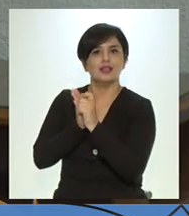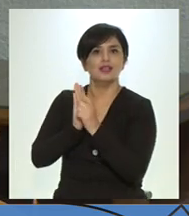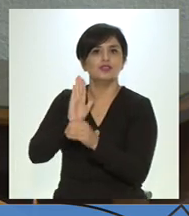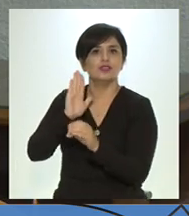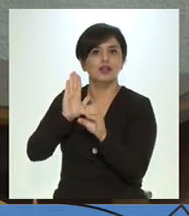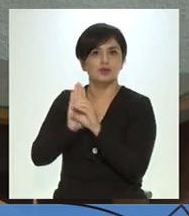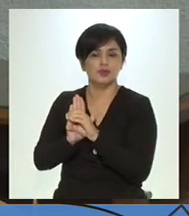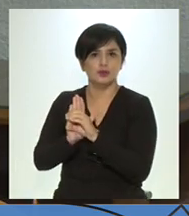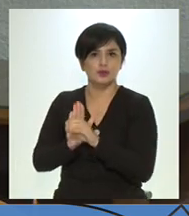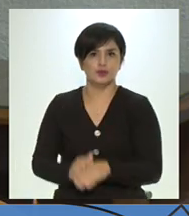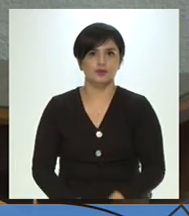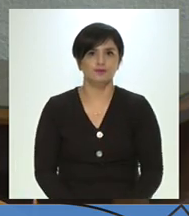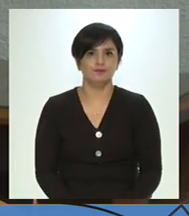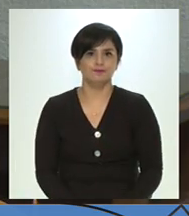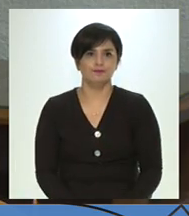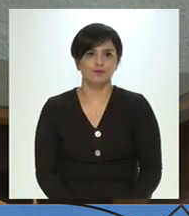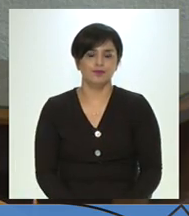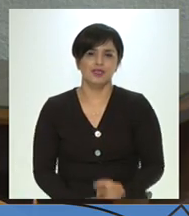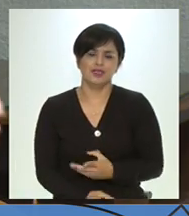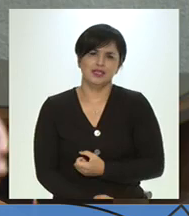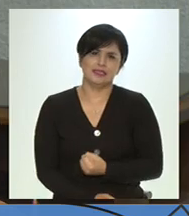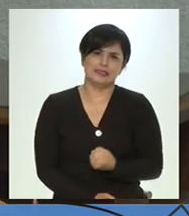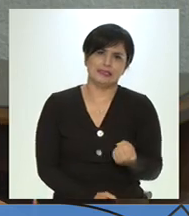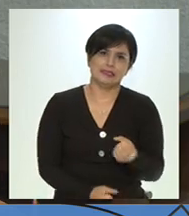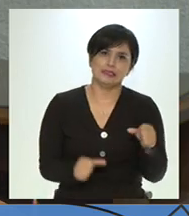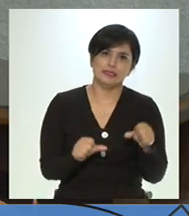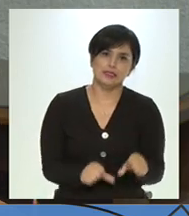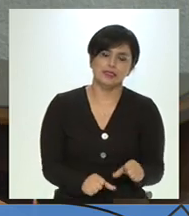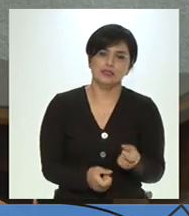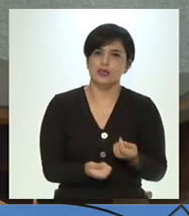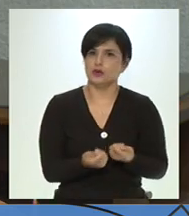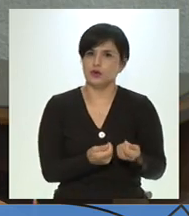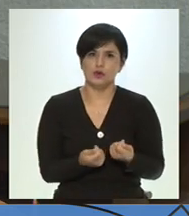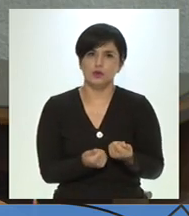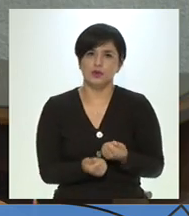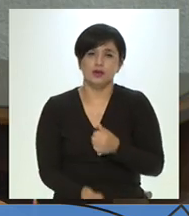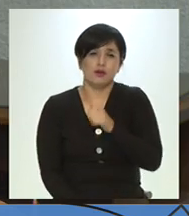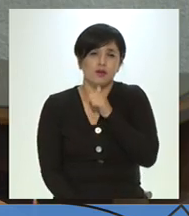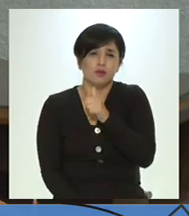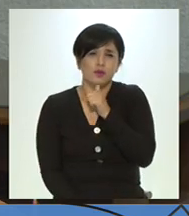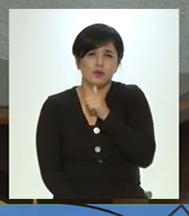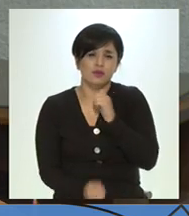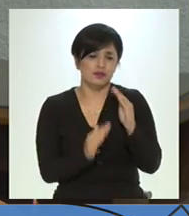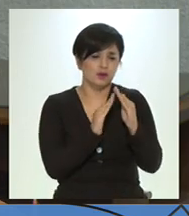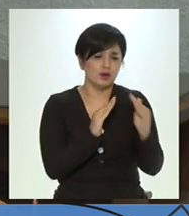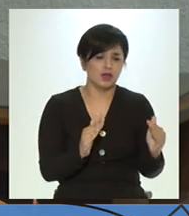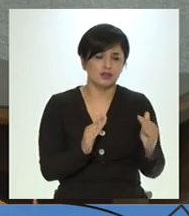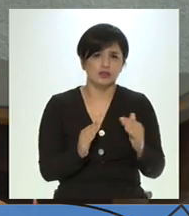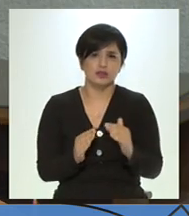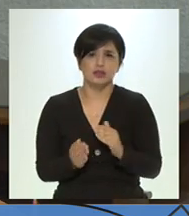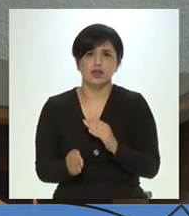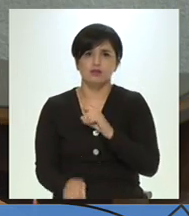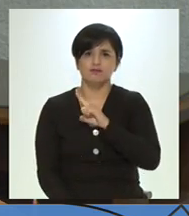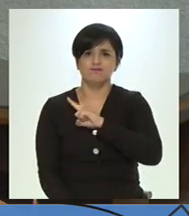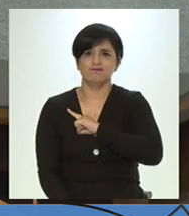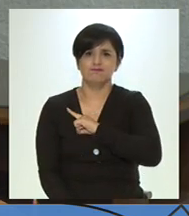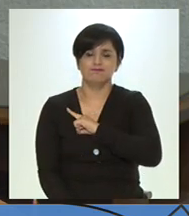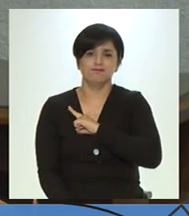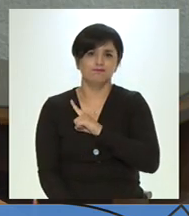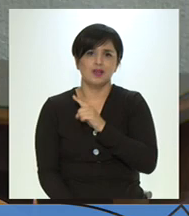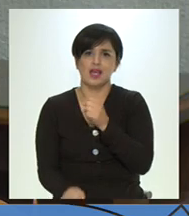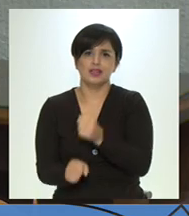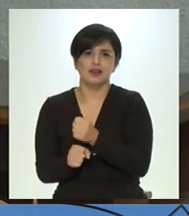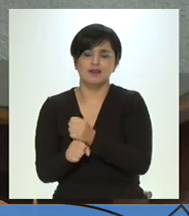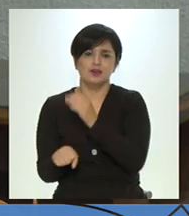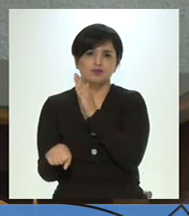la recesión económica es un flagelo que ha empobrecido hogares y destruido empleos mientras el peso de la